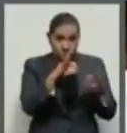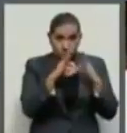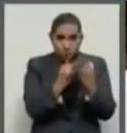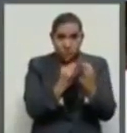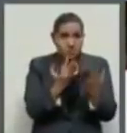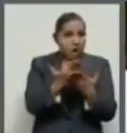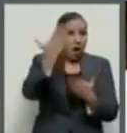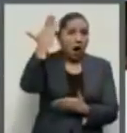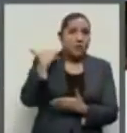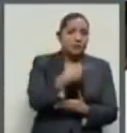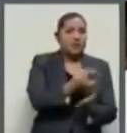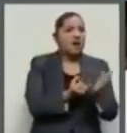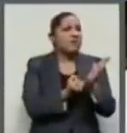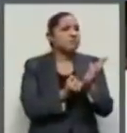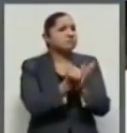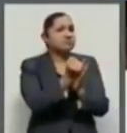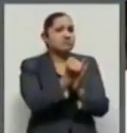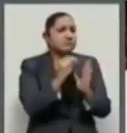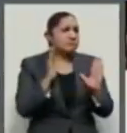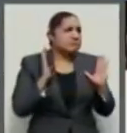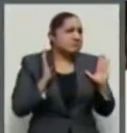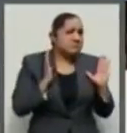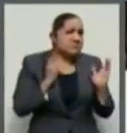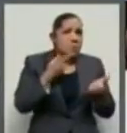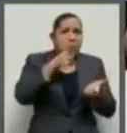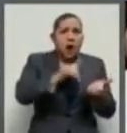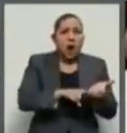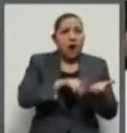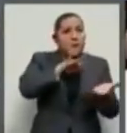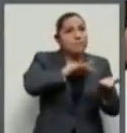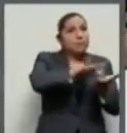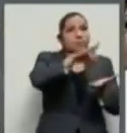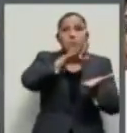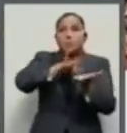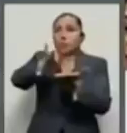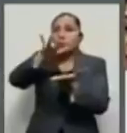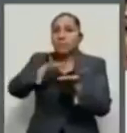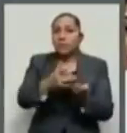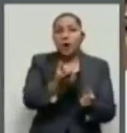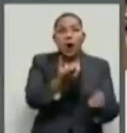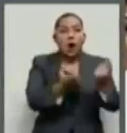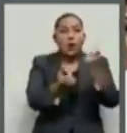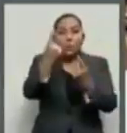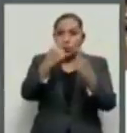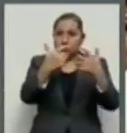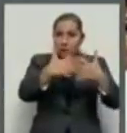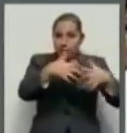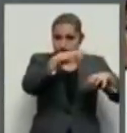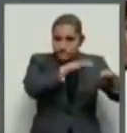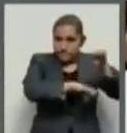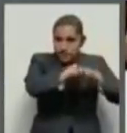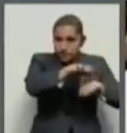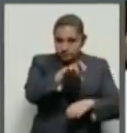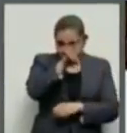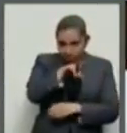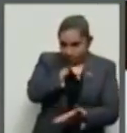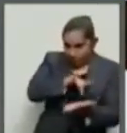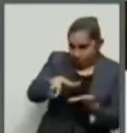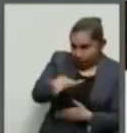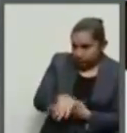perversa, donde prefirieron beneficiar a unos cuantos privados al pueblo de México